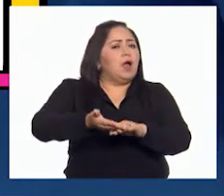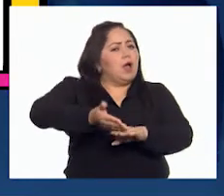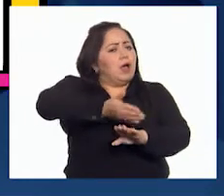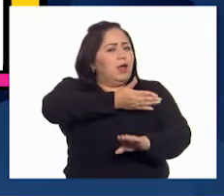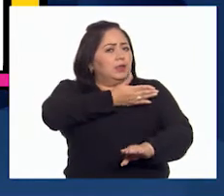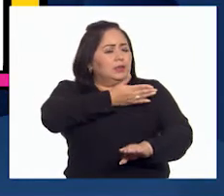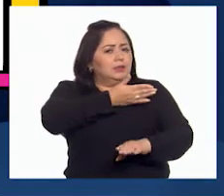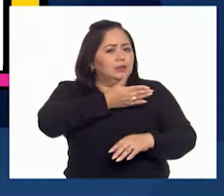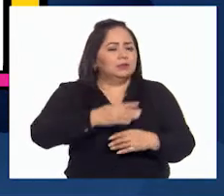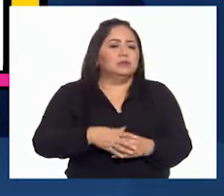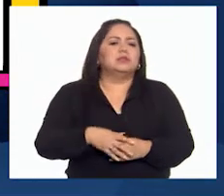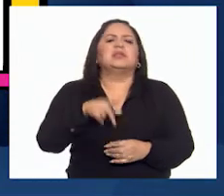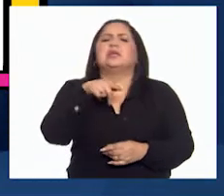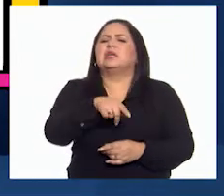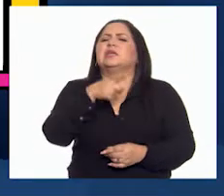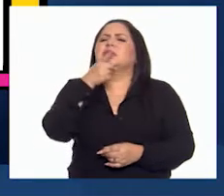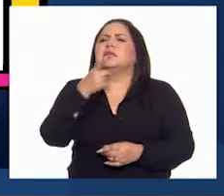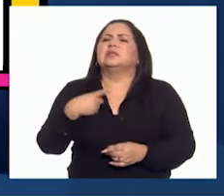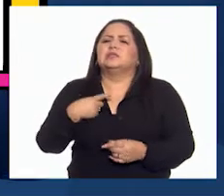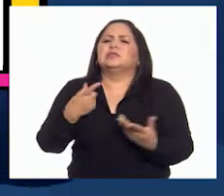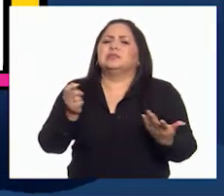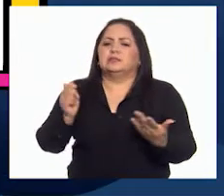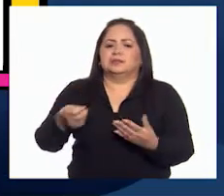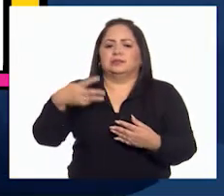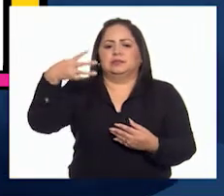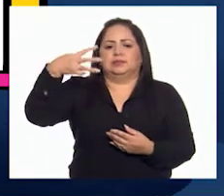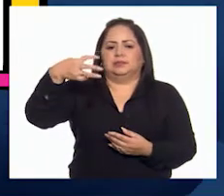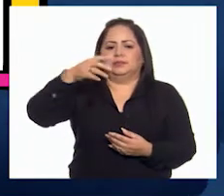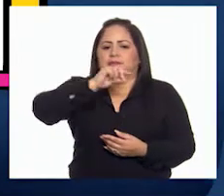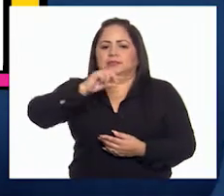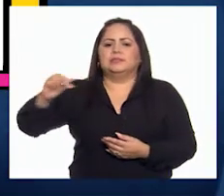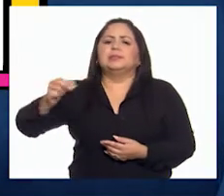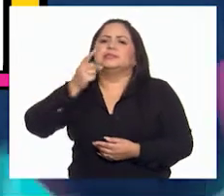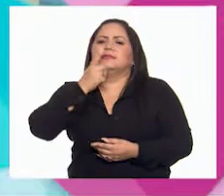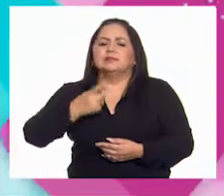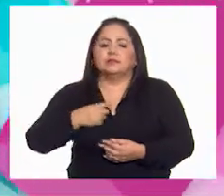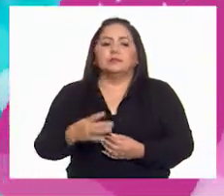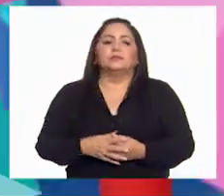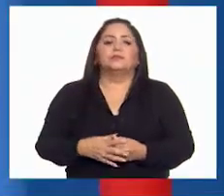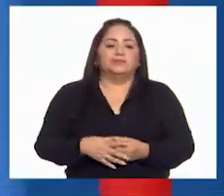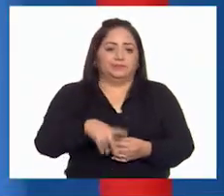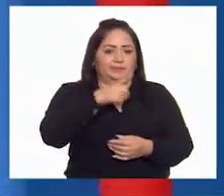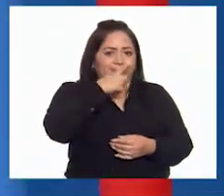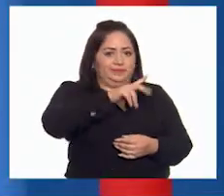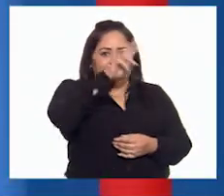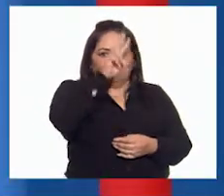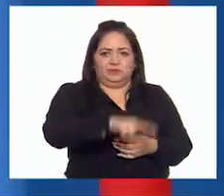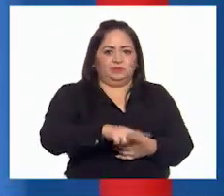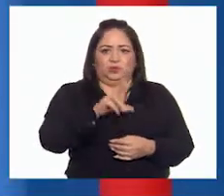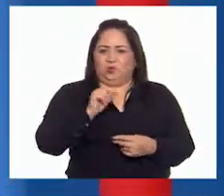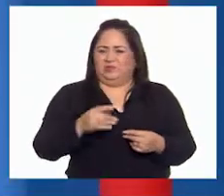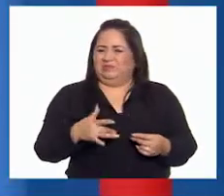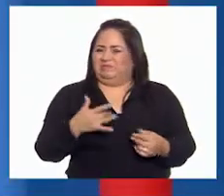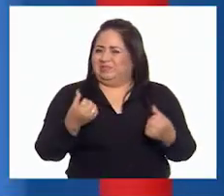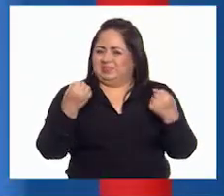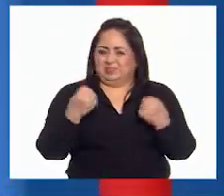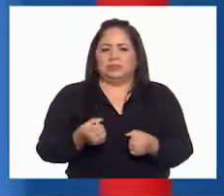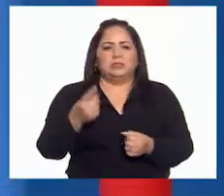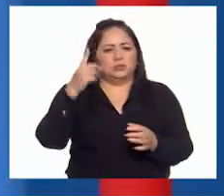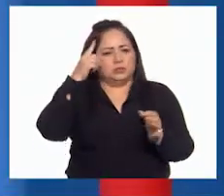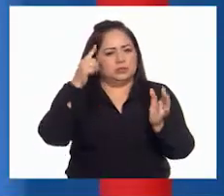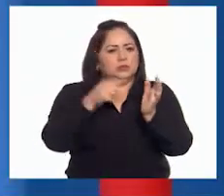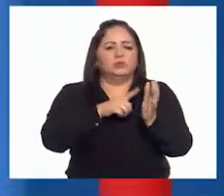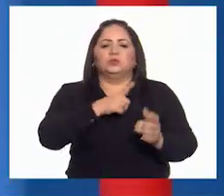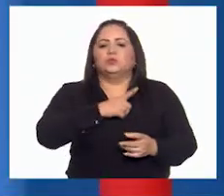antes. ¿Qué nos dices, María, de la tercera estrofa? Gaby, la verdad no estoy muy segura. Creo que solo